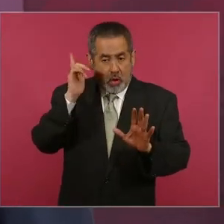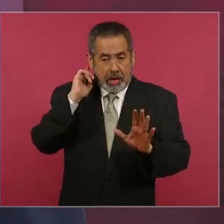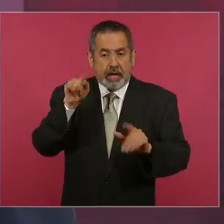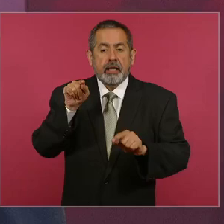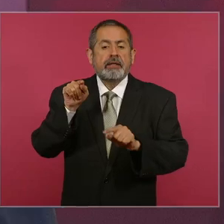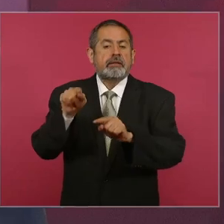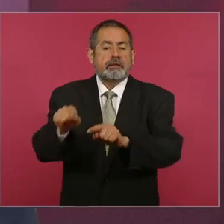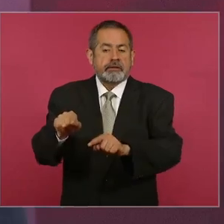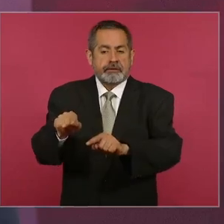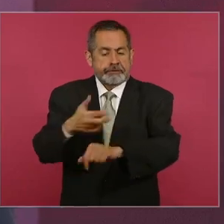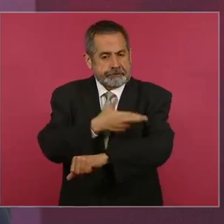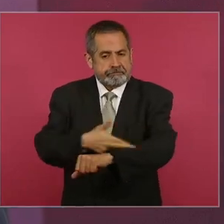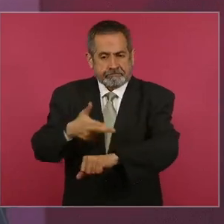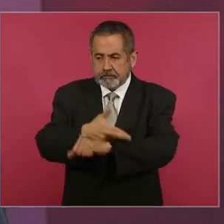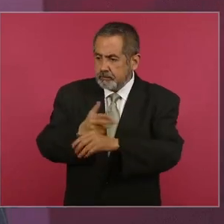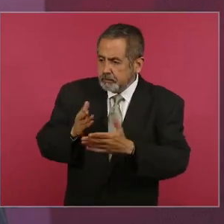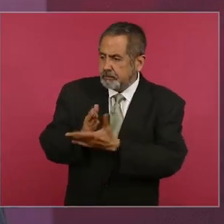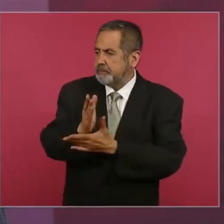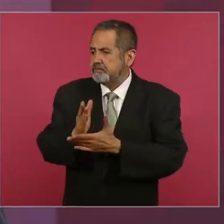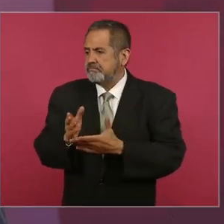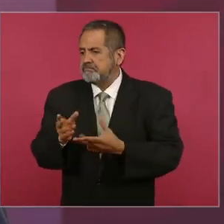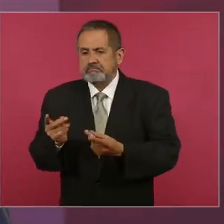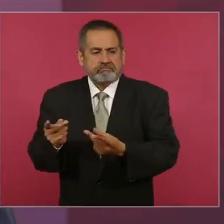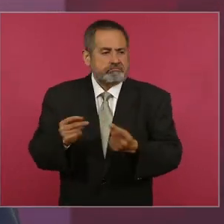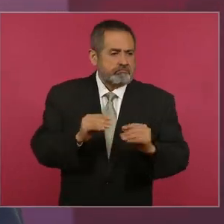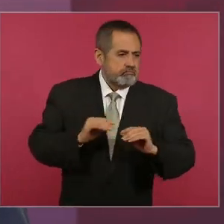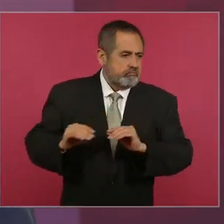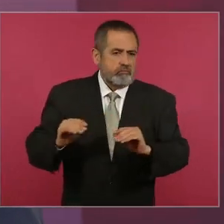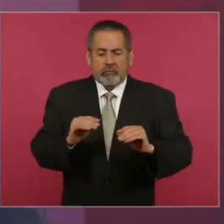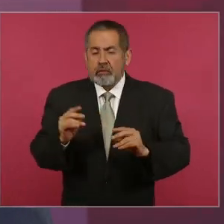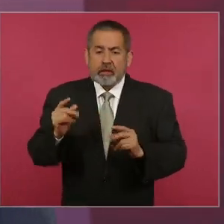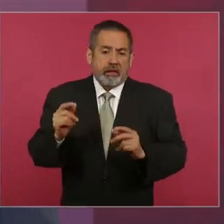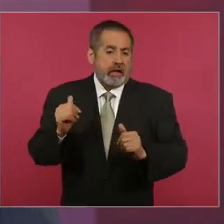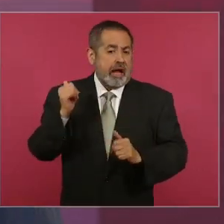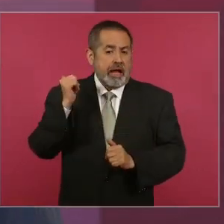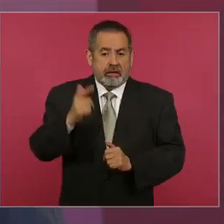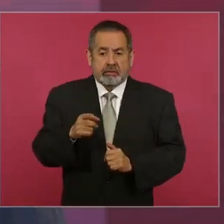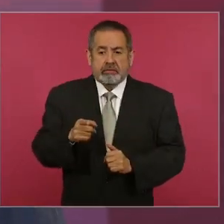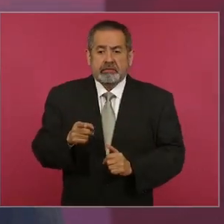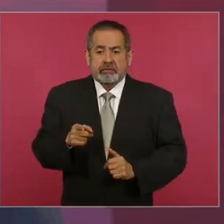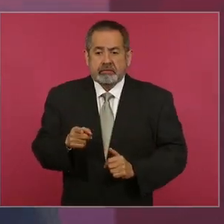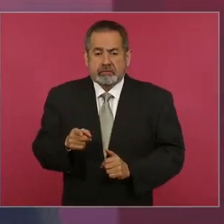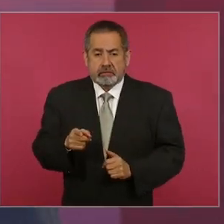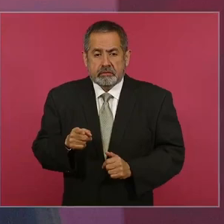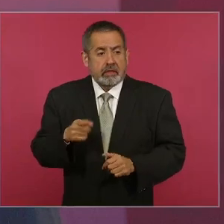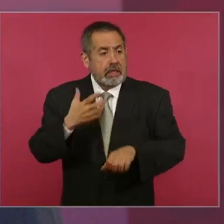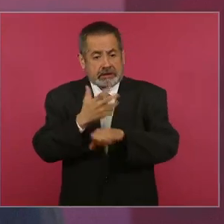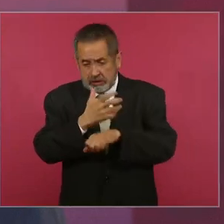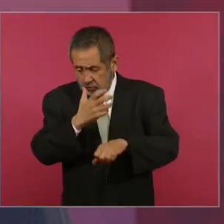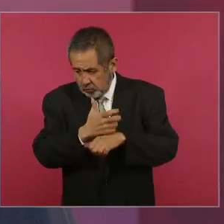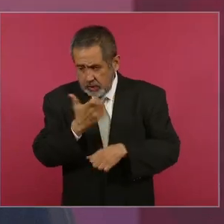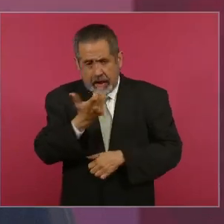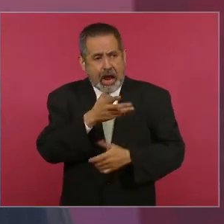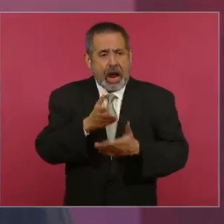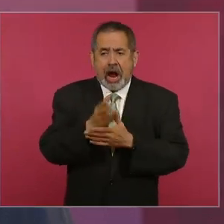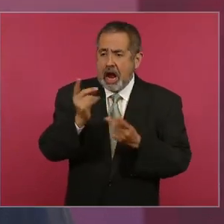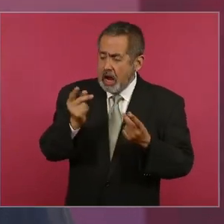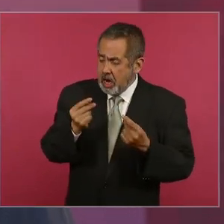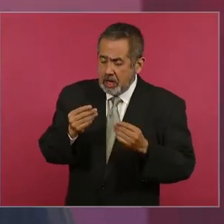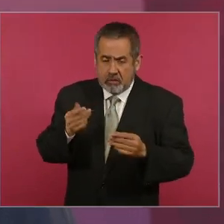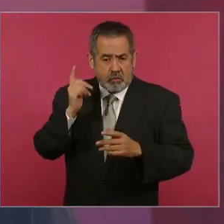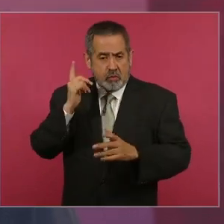haga algo, Estados Unidos,